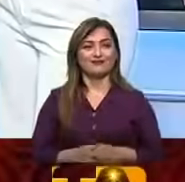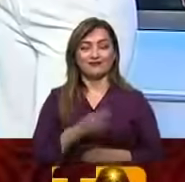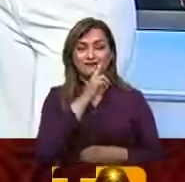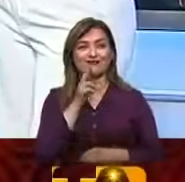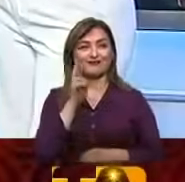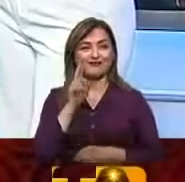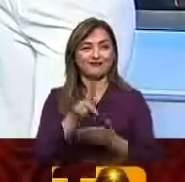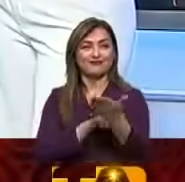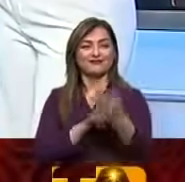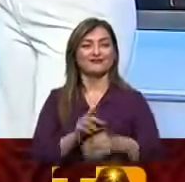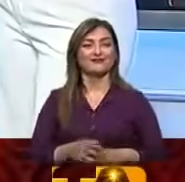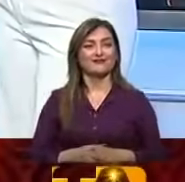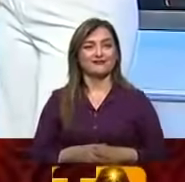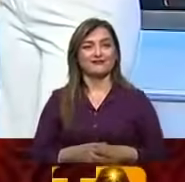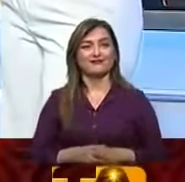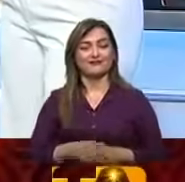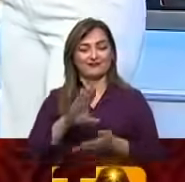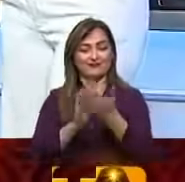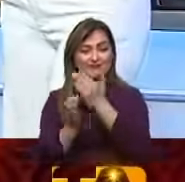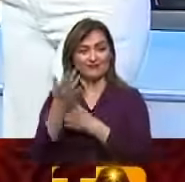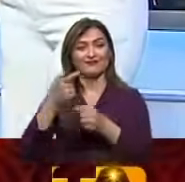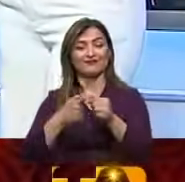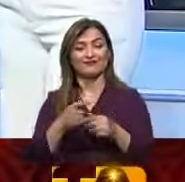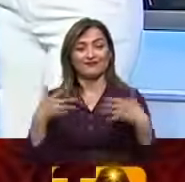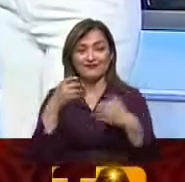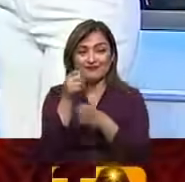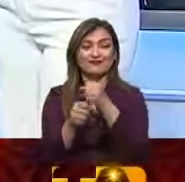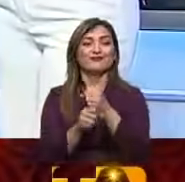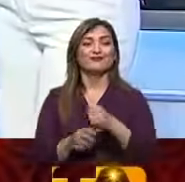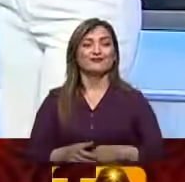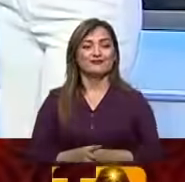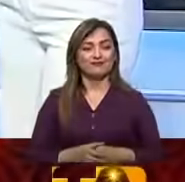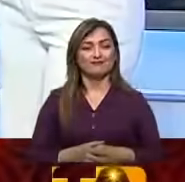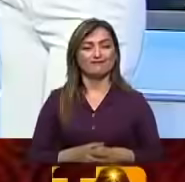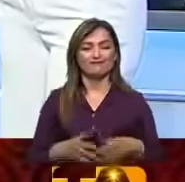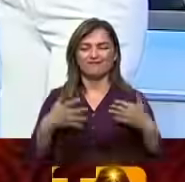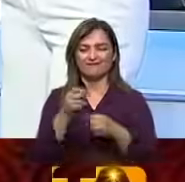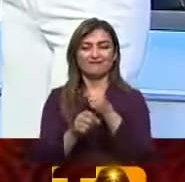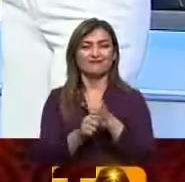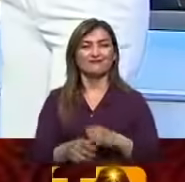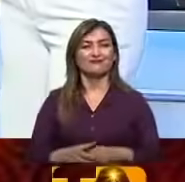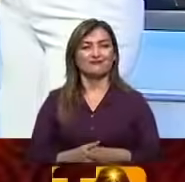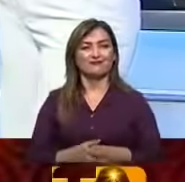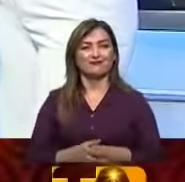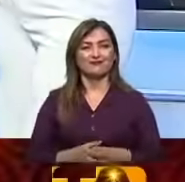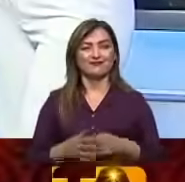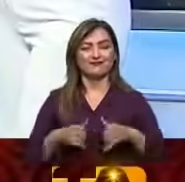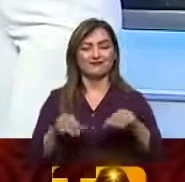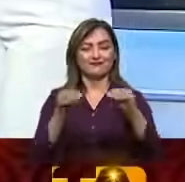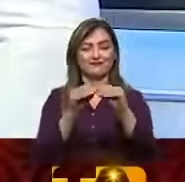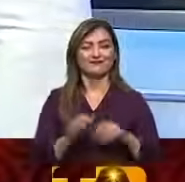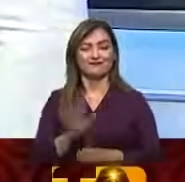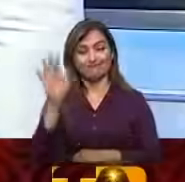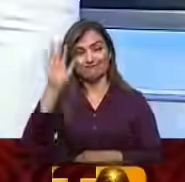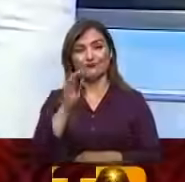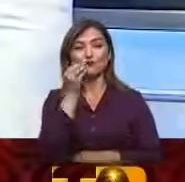hueca tradicional. Desde el Centro Histórico les decimos feliz año y feliz, pues, feliz año. Continuamos en estudios.